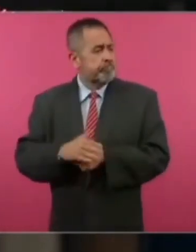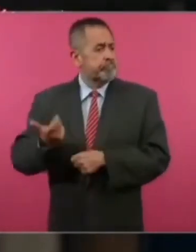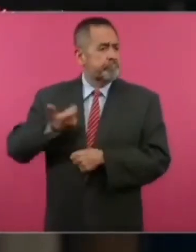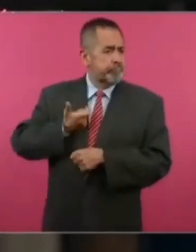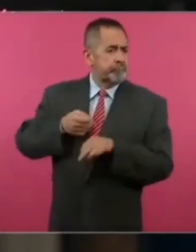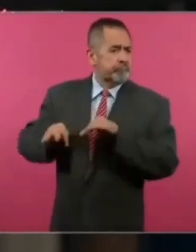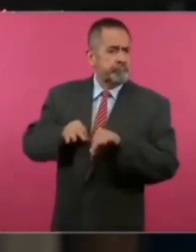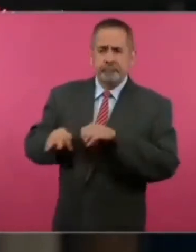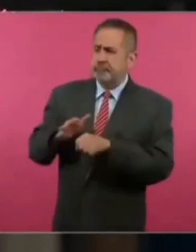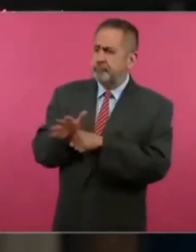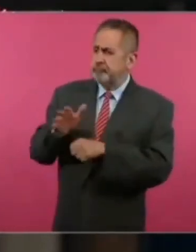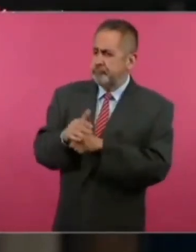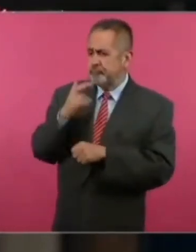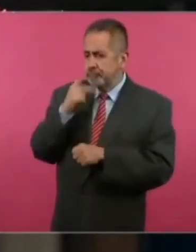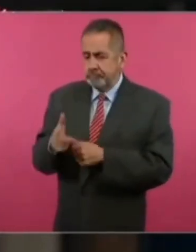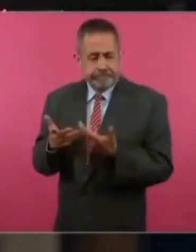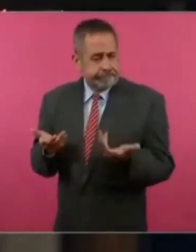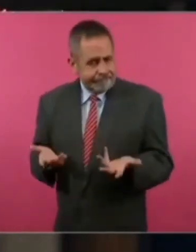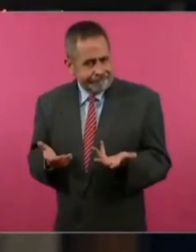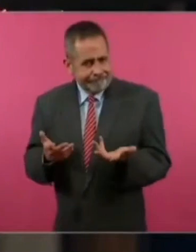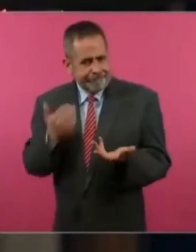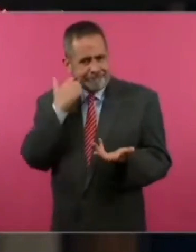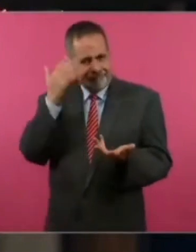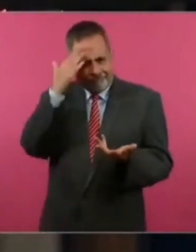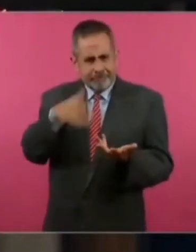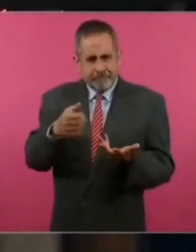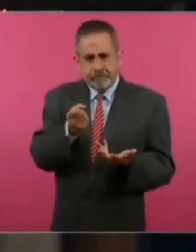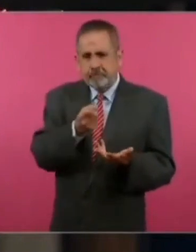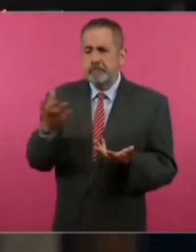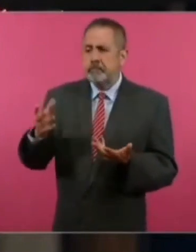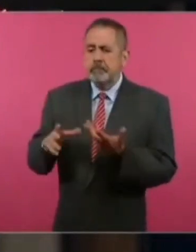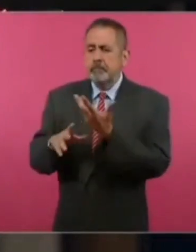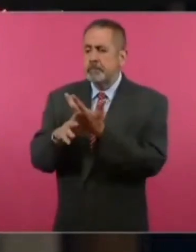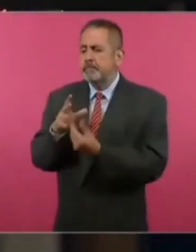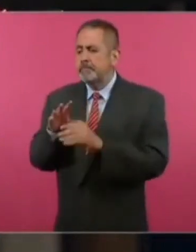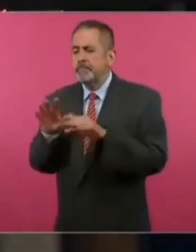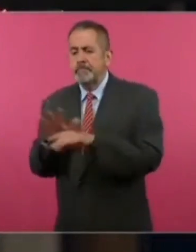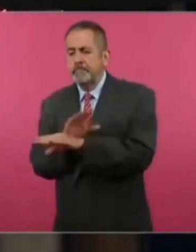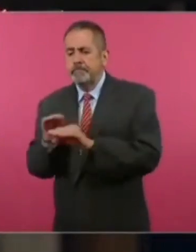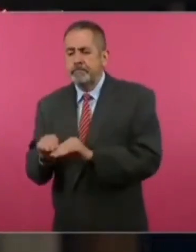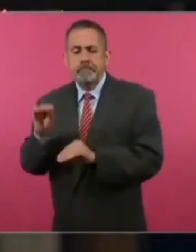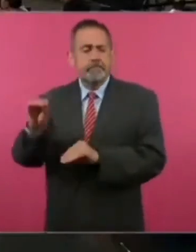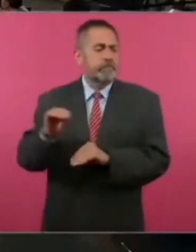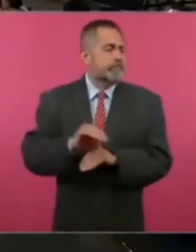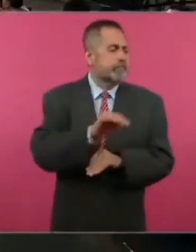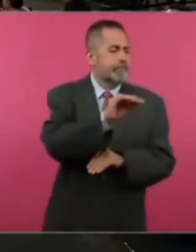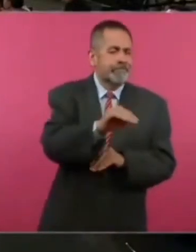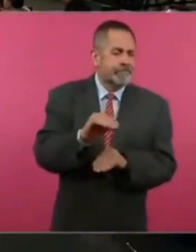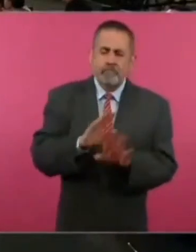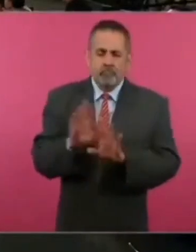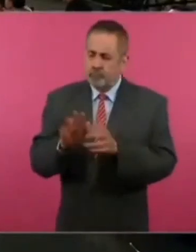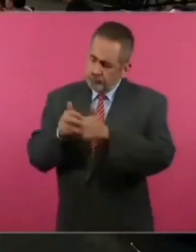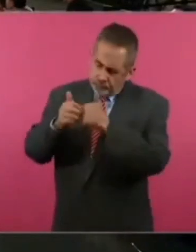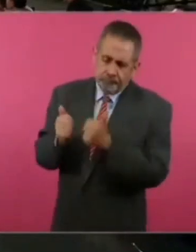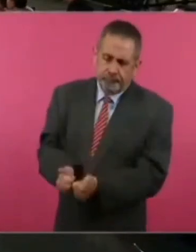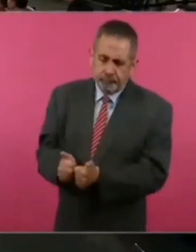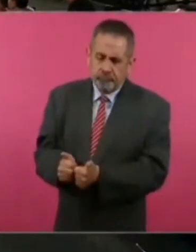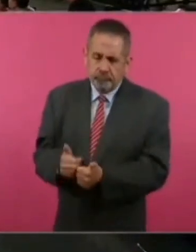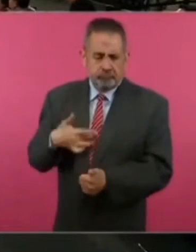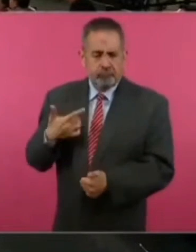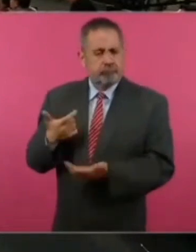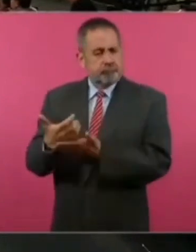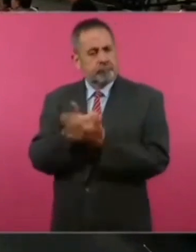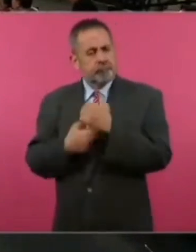los mexicanos ya no tienen esta intención de emigrar en el interior de la República Mexicana. Eso sería mi primera pregunta.